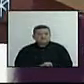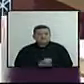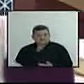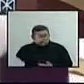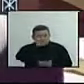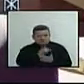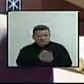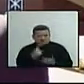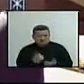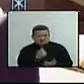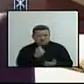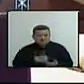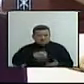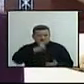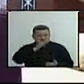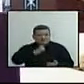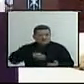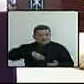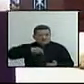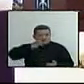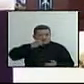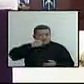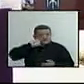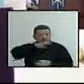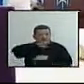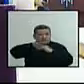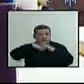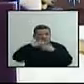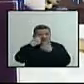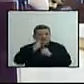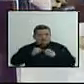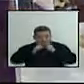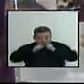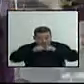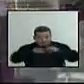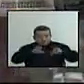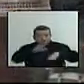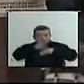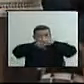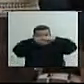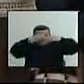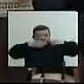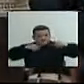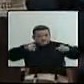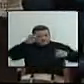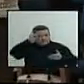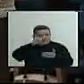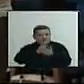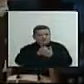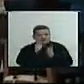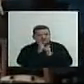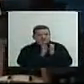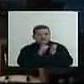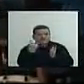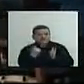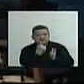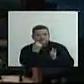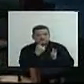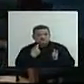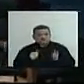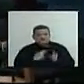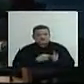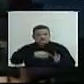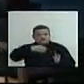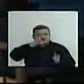Creo en un solo Dios, Padre Todopoderoso, Creador del cielo y de la tierra. Creo en Jesucristo, su único Hijo,